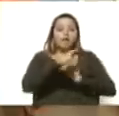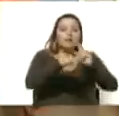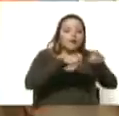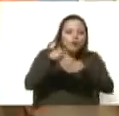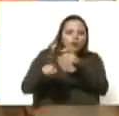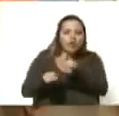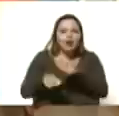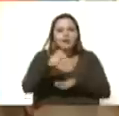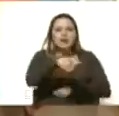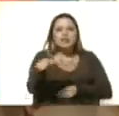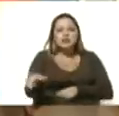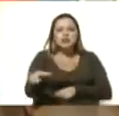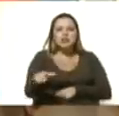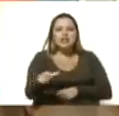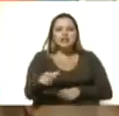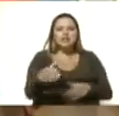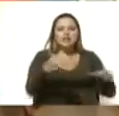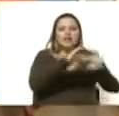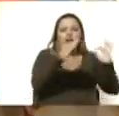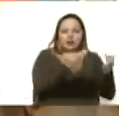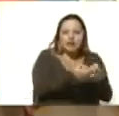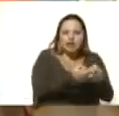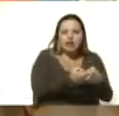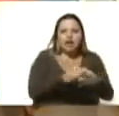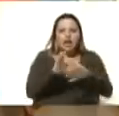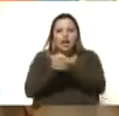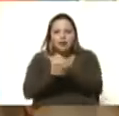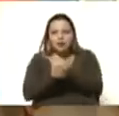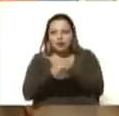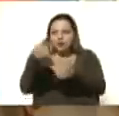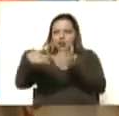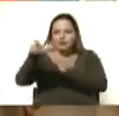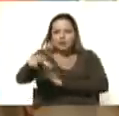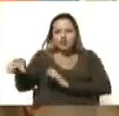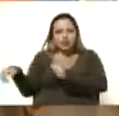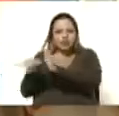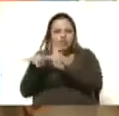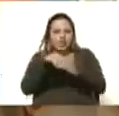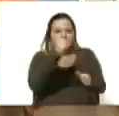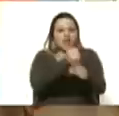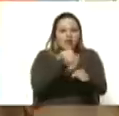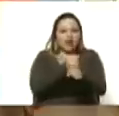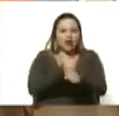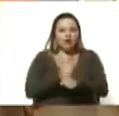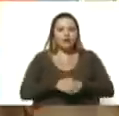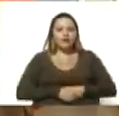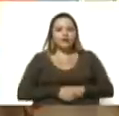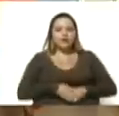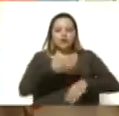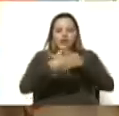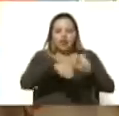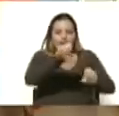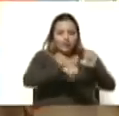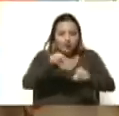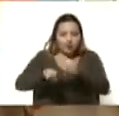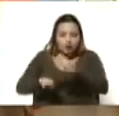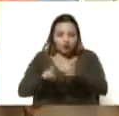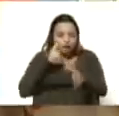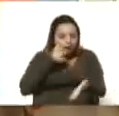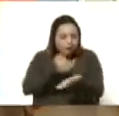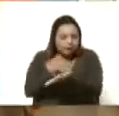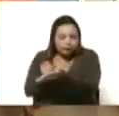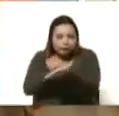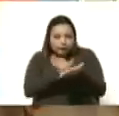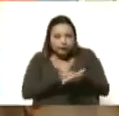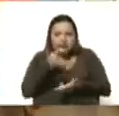equipo de trabajo, amigos y compañeros de ideal, entre otras personas cercanas. Se realizaron las experticias forenses e inspecciones técnicas que